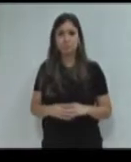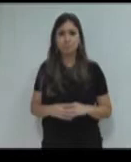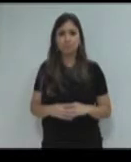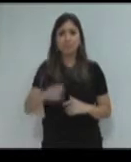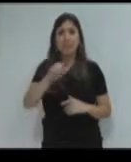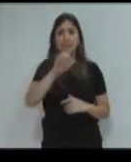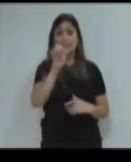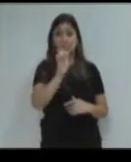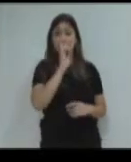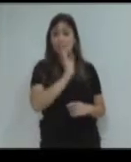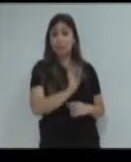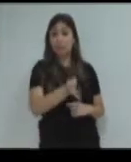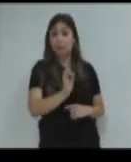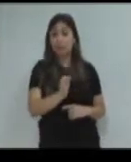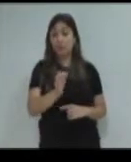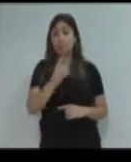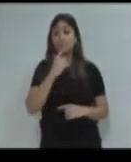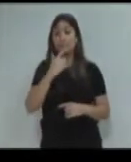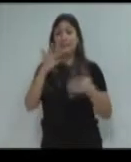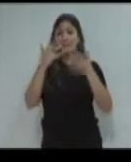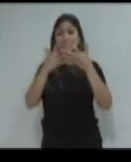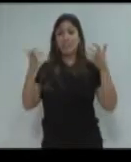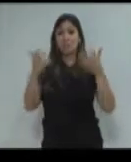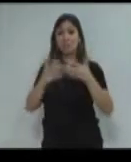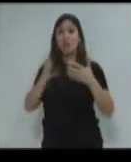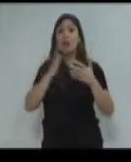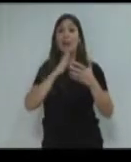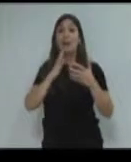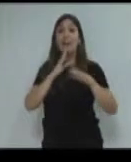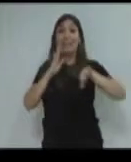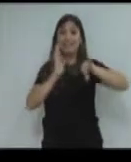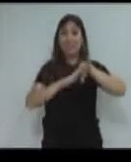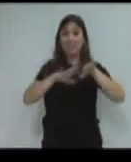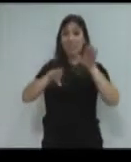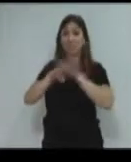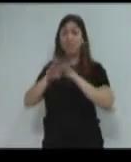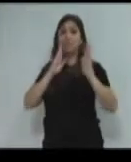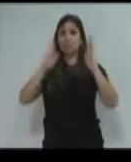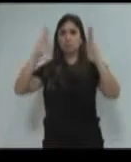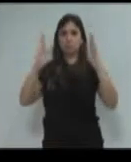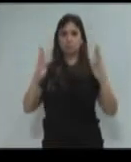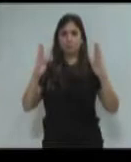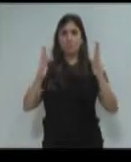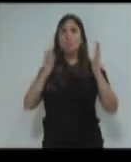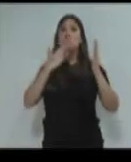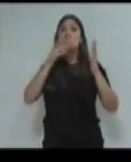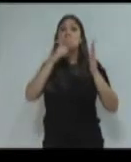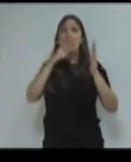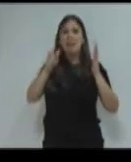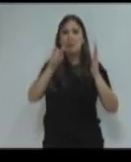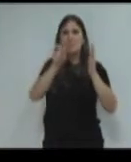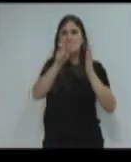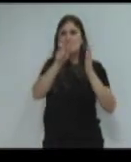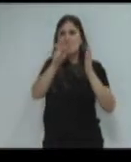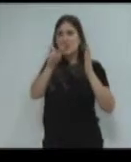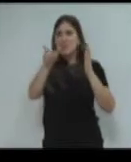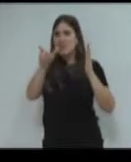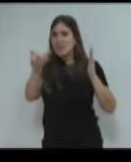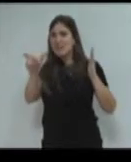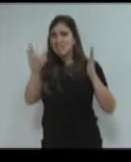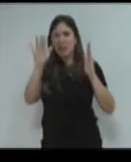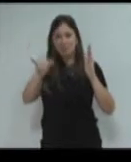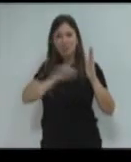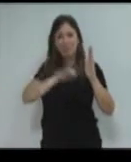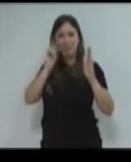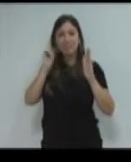Es cierto, hay veces cuando coges el texto, lo justificas por orden, que las palabras se extienden, y es que queda...